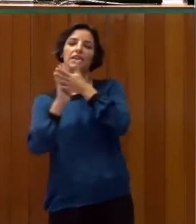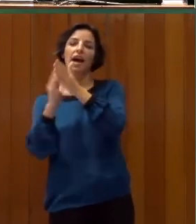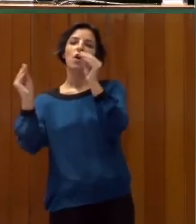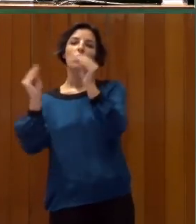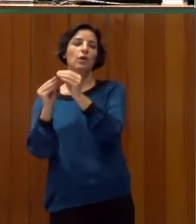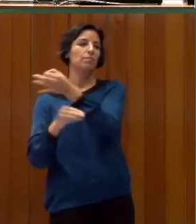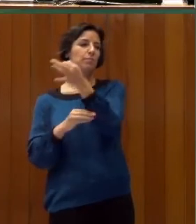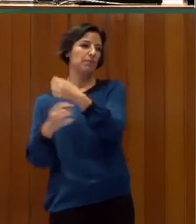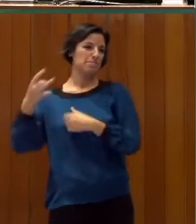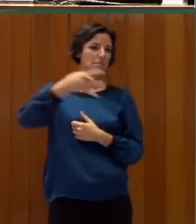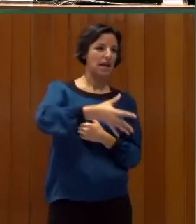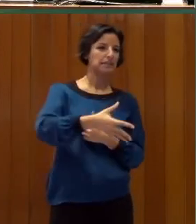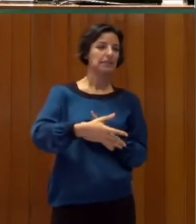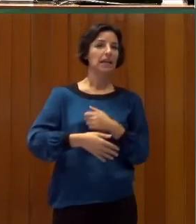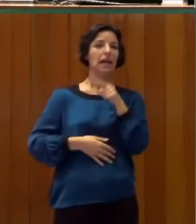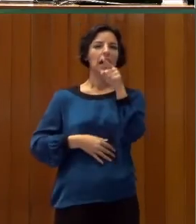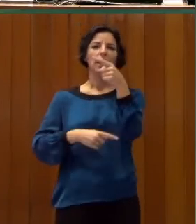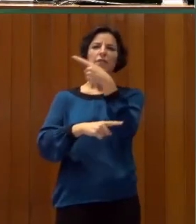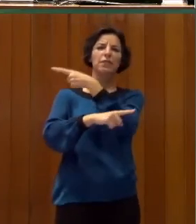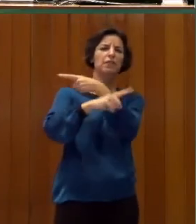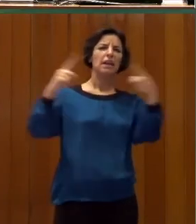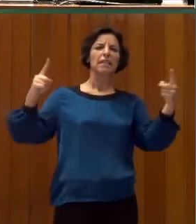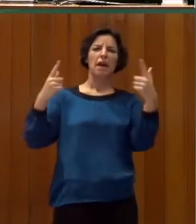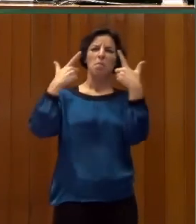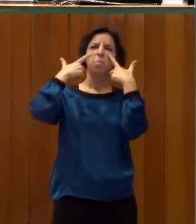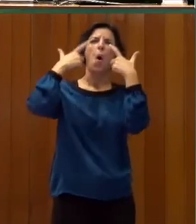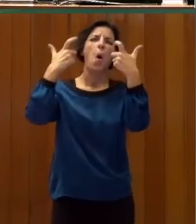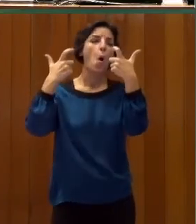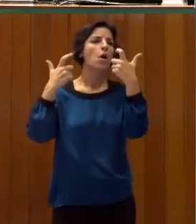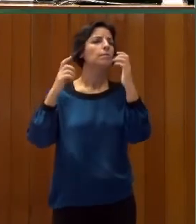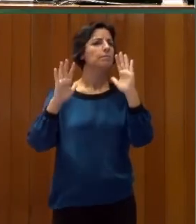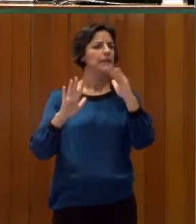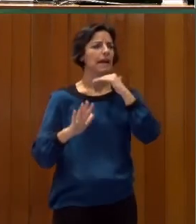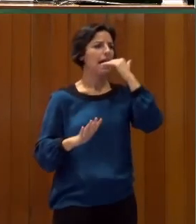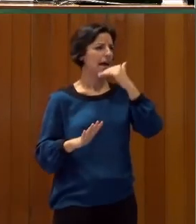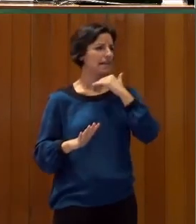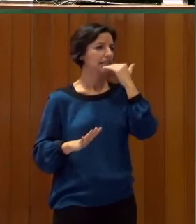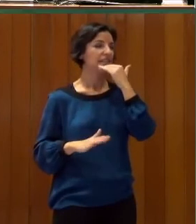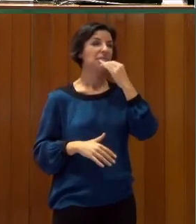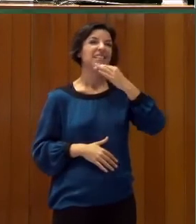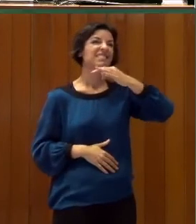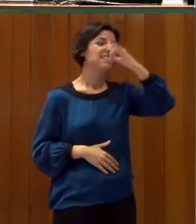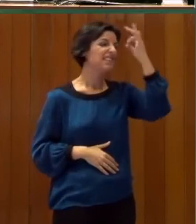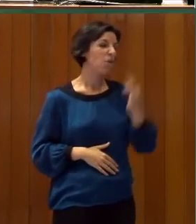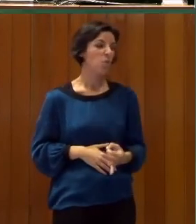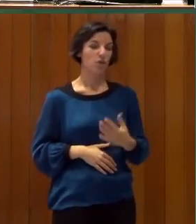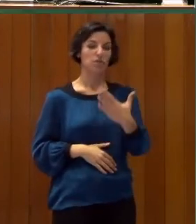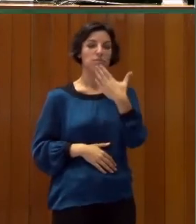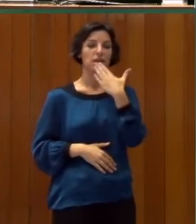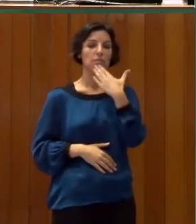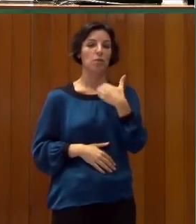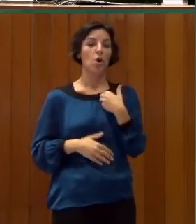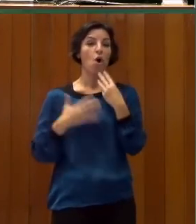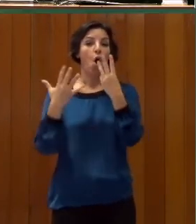ser significativa, está muy próxima a serlo. Seguramente, si tuviéramos un